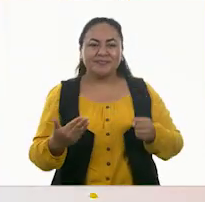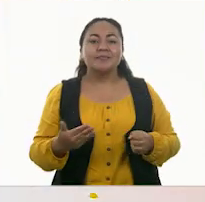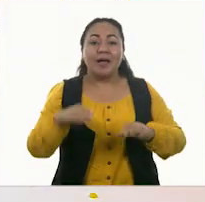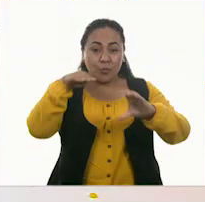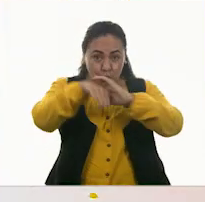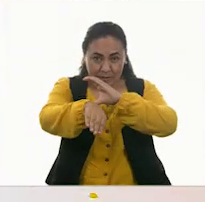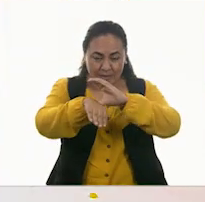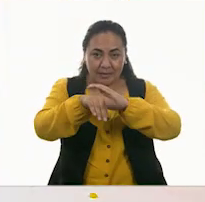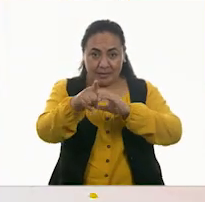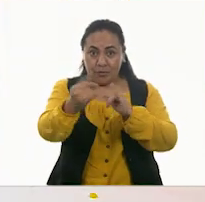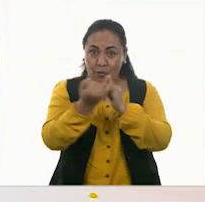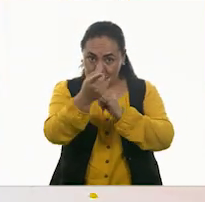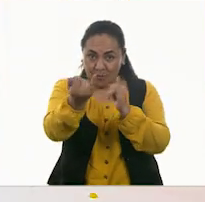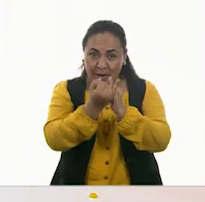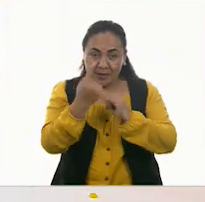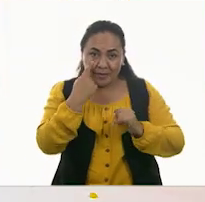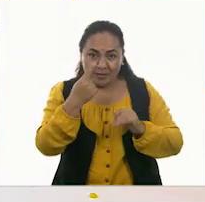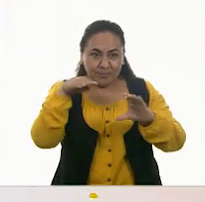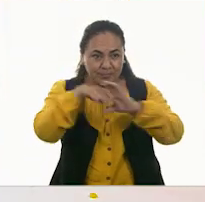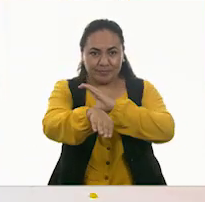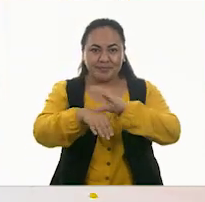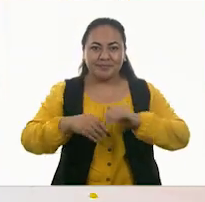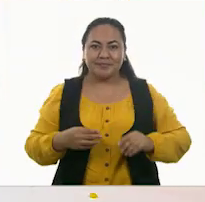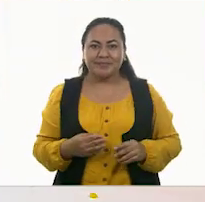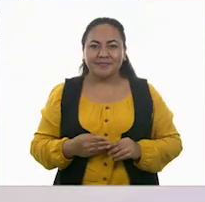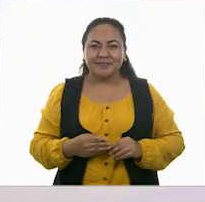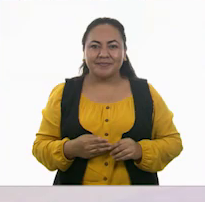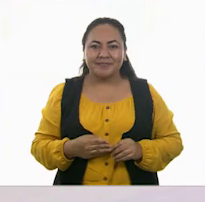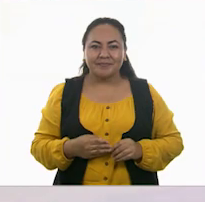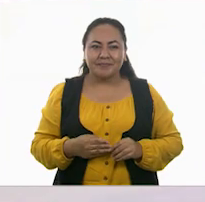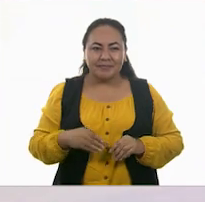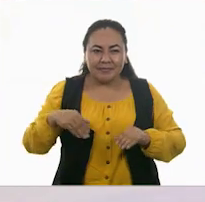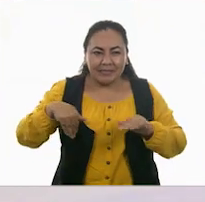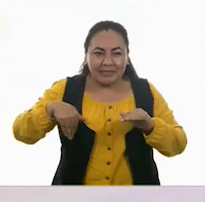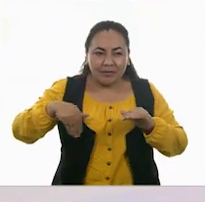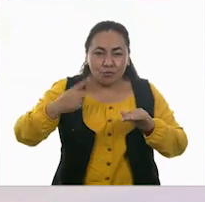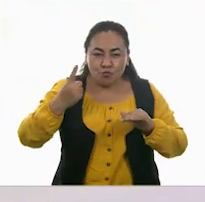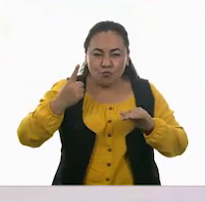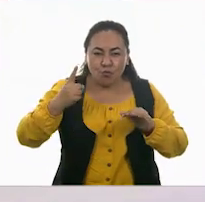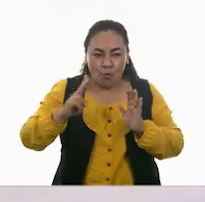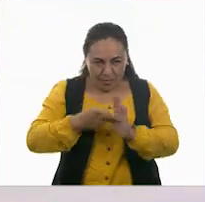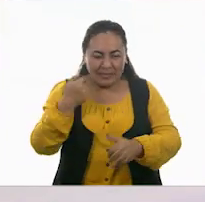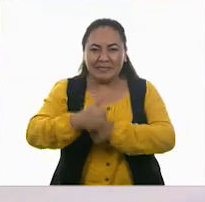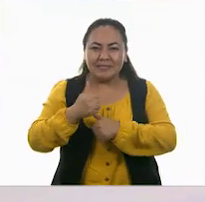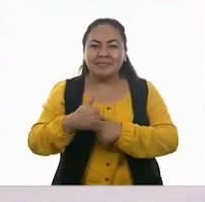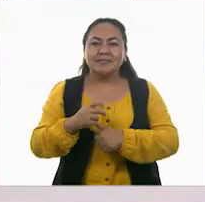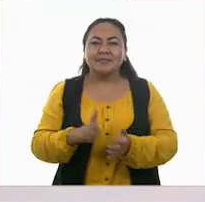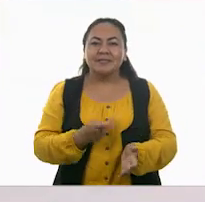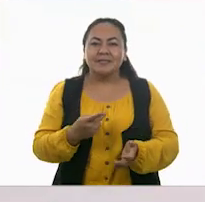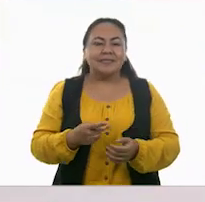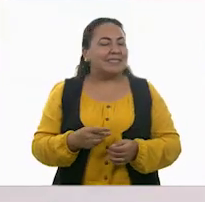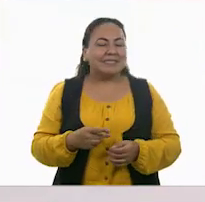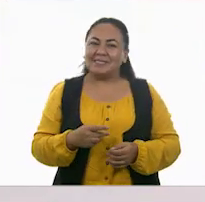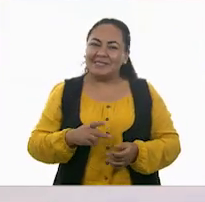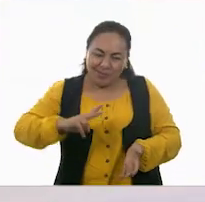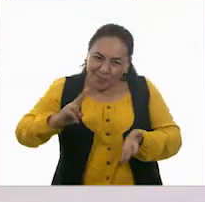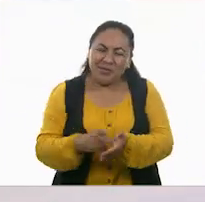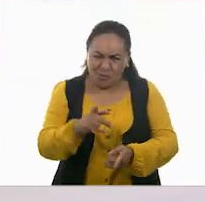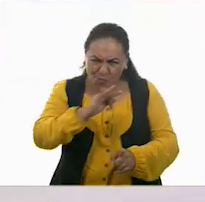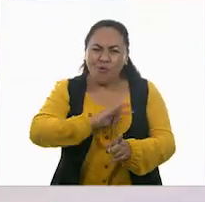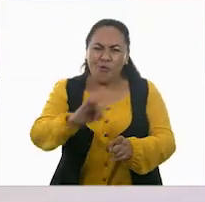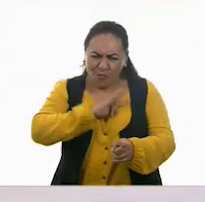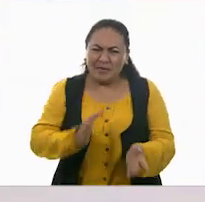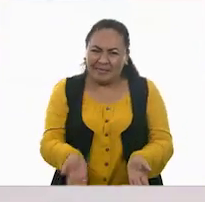Túnel. Allá en casita, listos, allá el túnel. Ok, una más, tú puedes, Aníbal. Ah. Otra más, Aníbal, tú